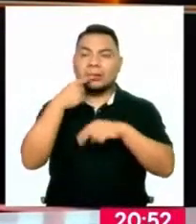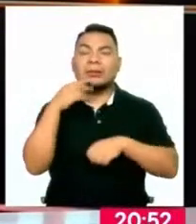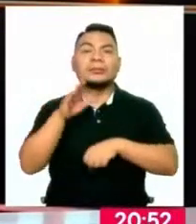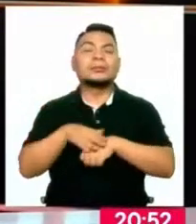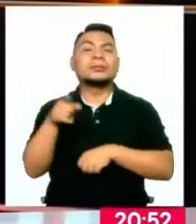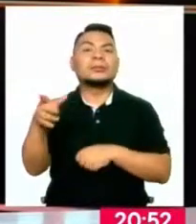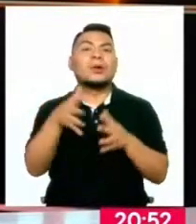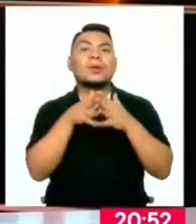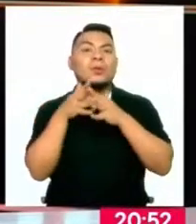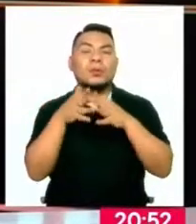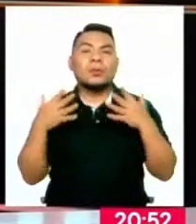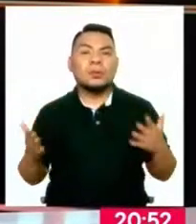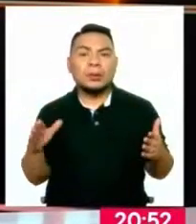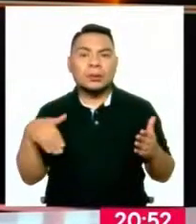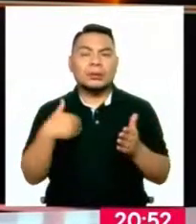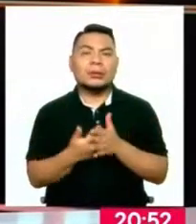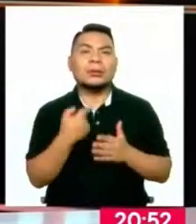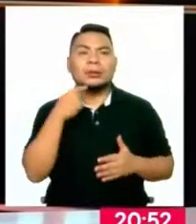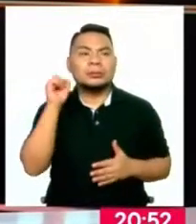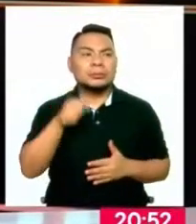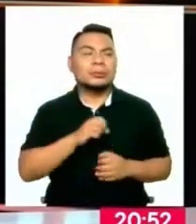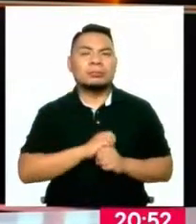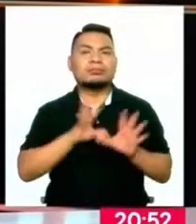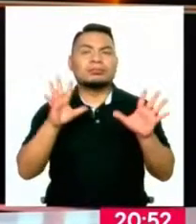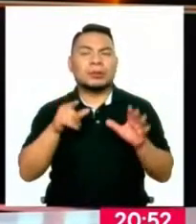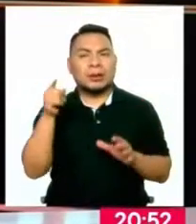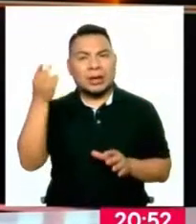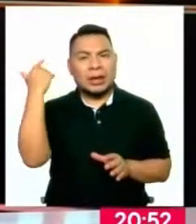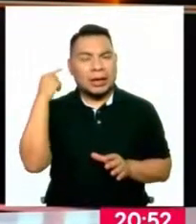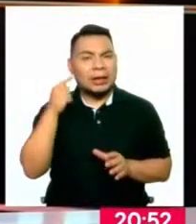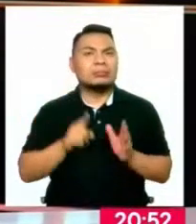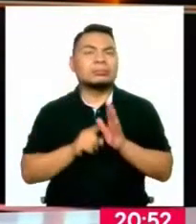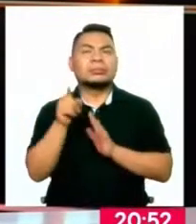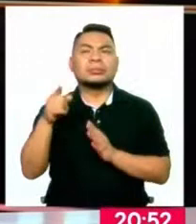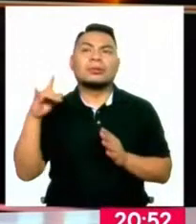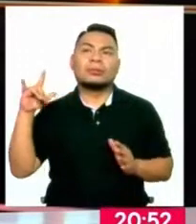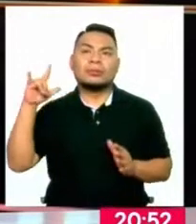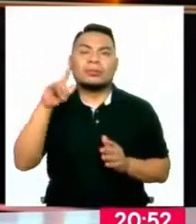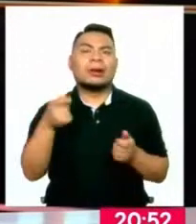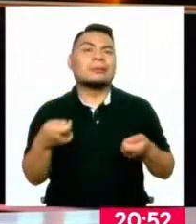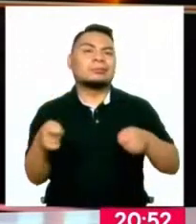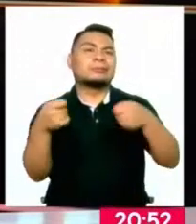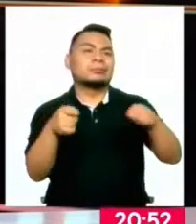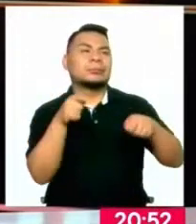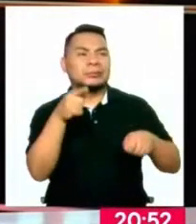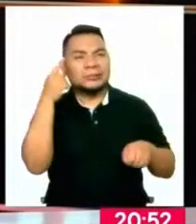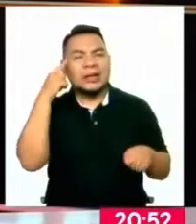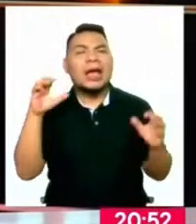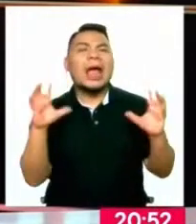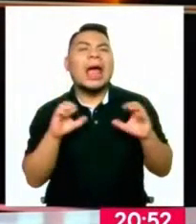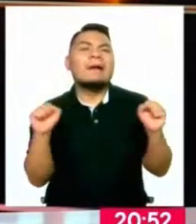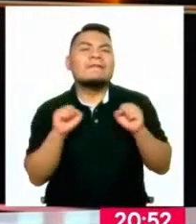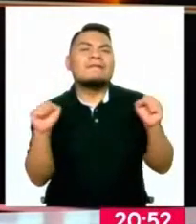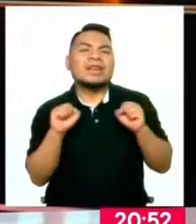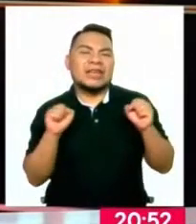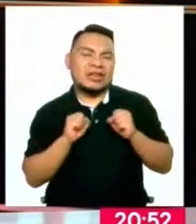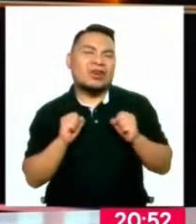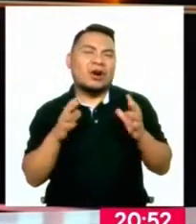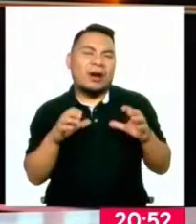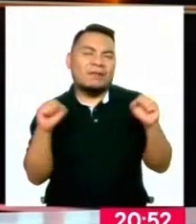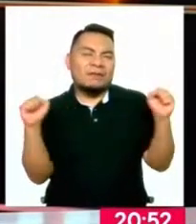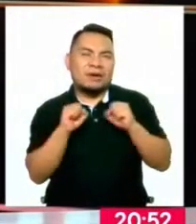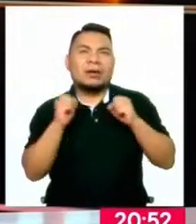en los Estados Unidos por la llegada de una bomba ciclónica el fin de semana. Cientos de vuelos han sido cancelados por este fenómeno de invierno que prevé